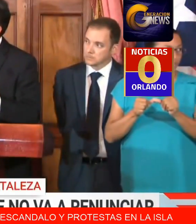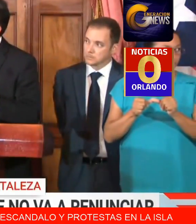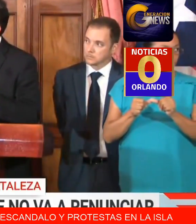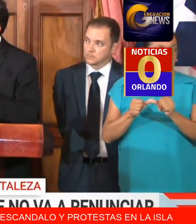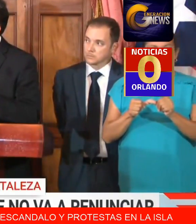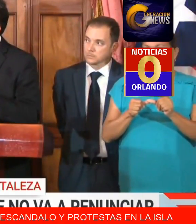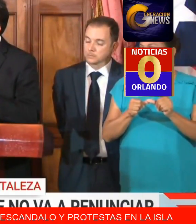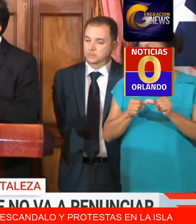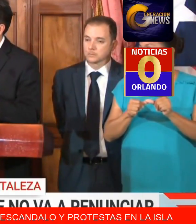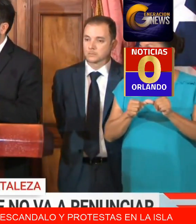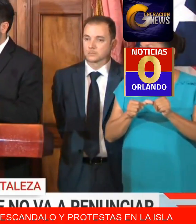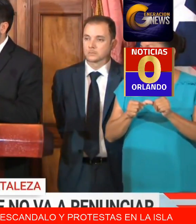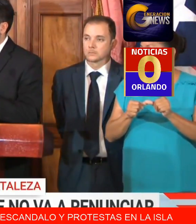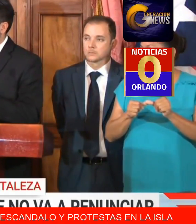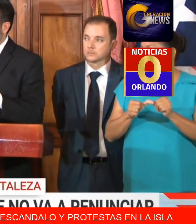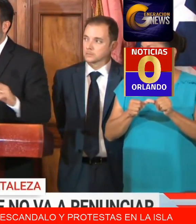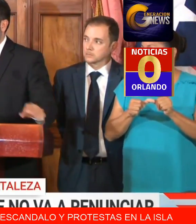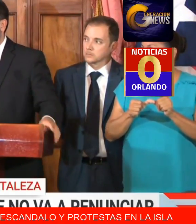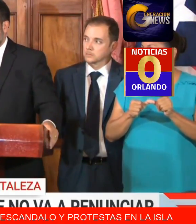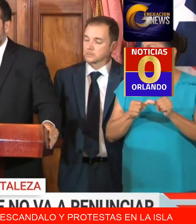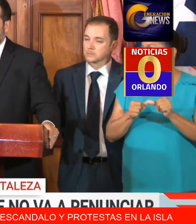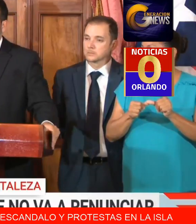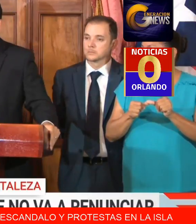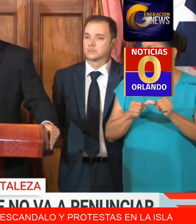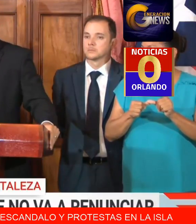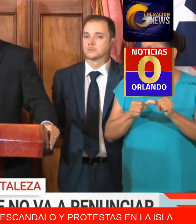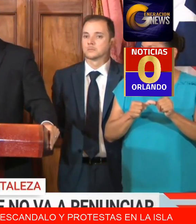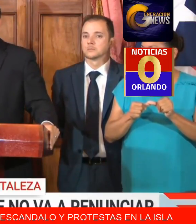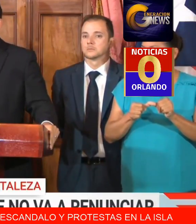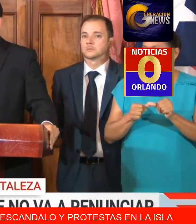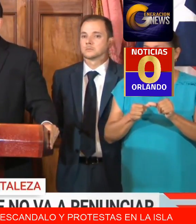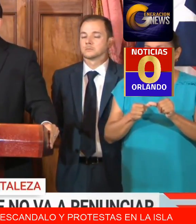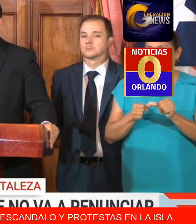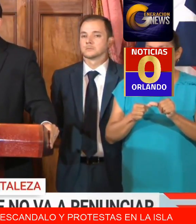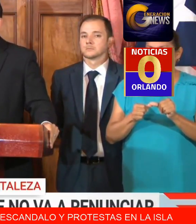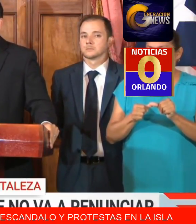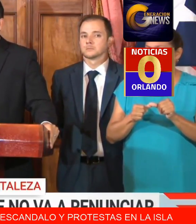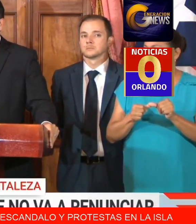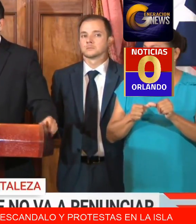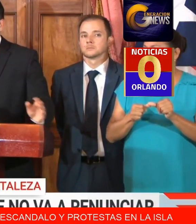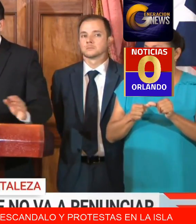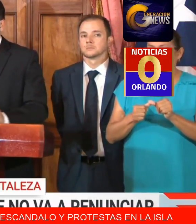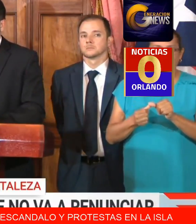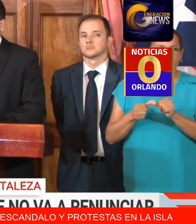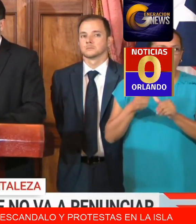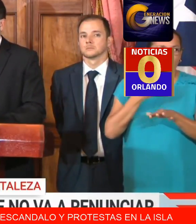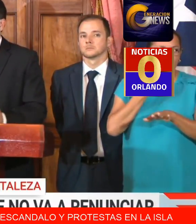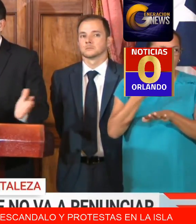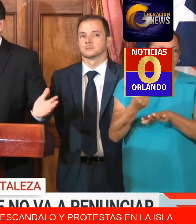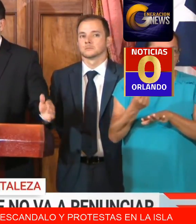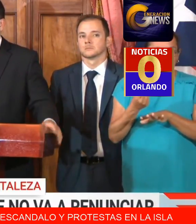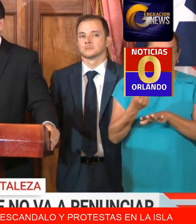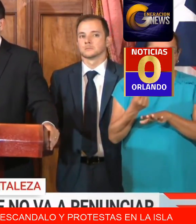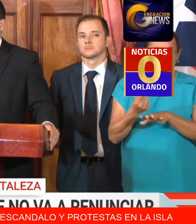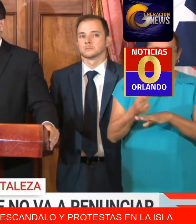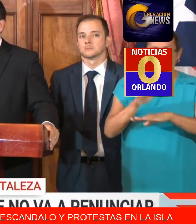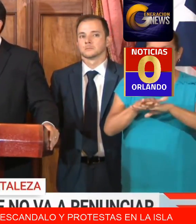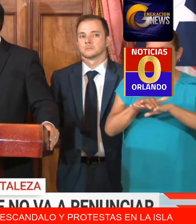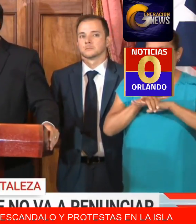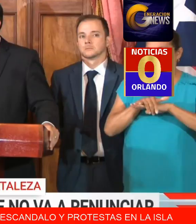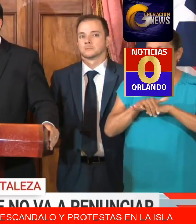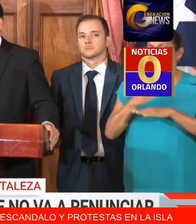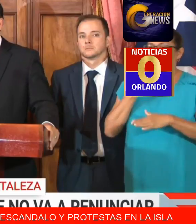haber expresiones, pueden haber expresiones en distintos lugares, pero debemos seguir no buscando una manera